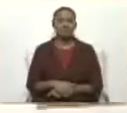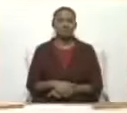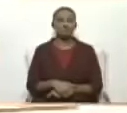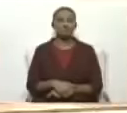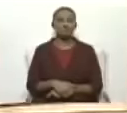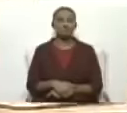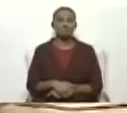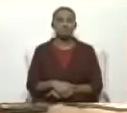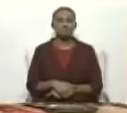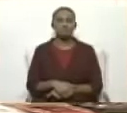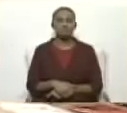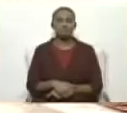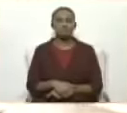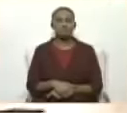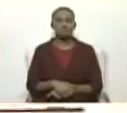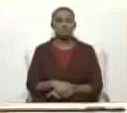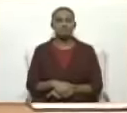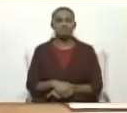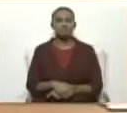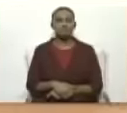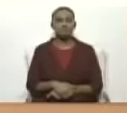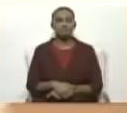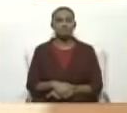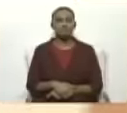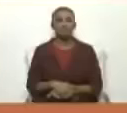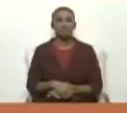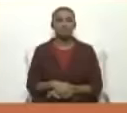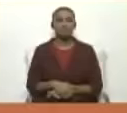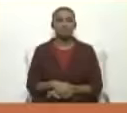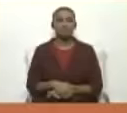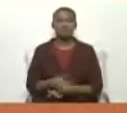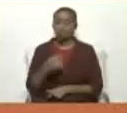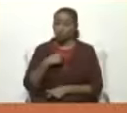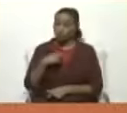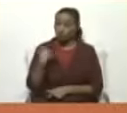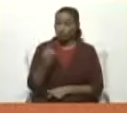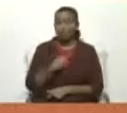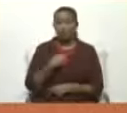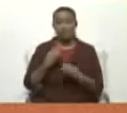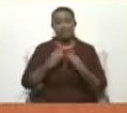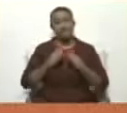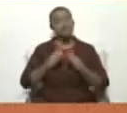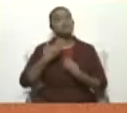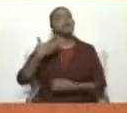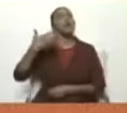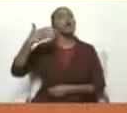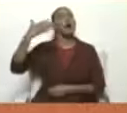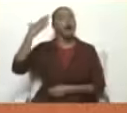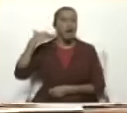Mira, Oliver, lo que nosotros vivimos en San Antonio